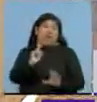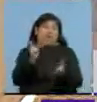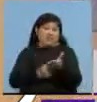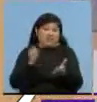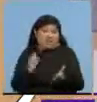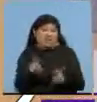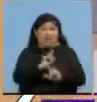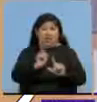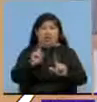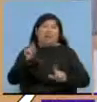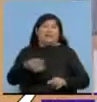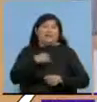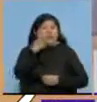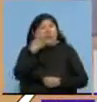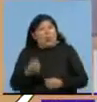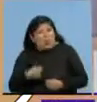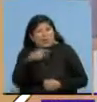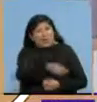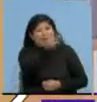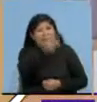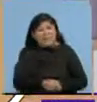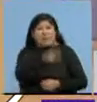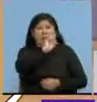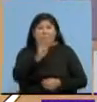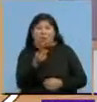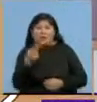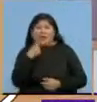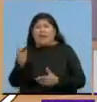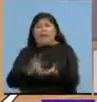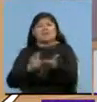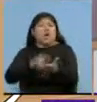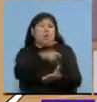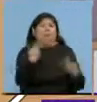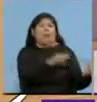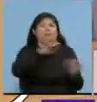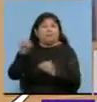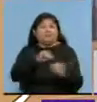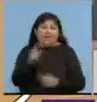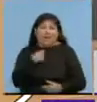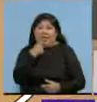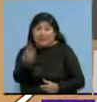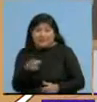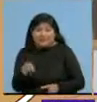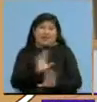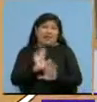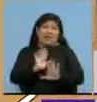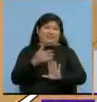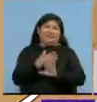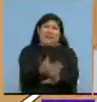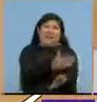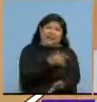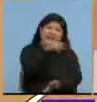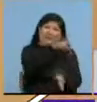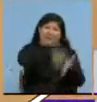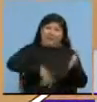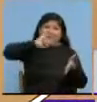pérdida, que hay que decirles, que no informarles lamentablemente el deceso, y que ellos traten de recordar qué era lo